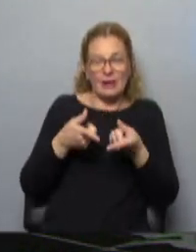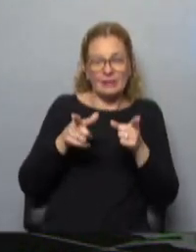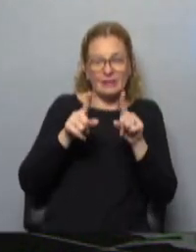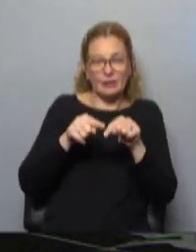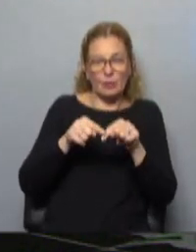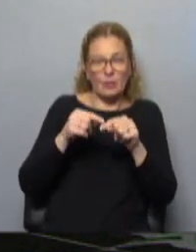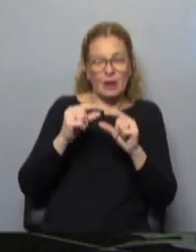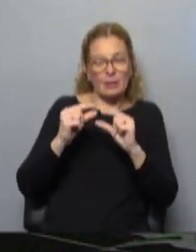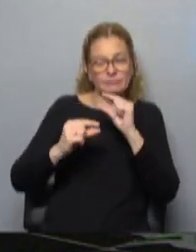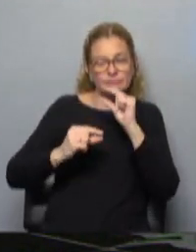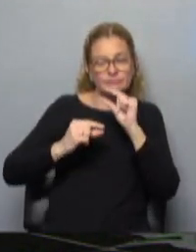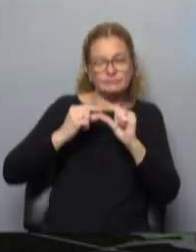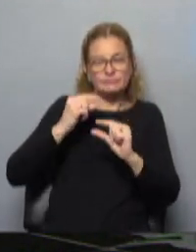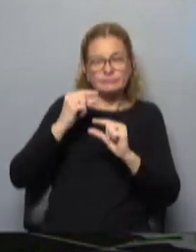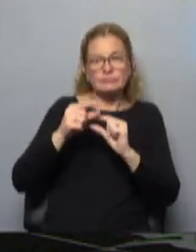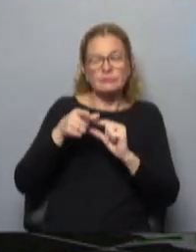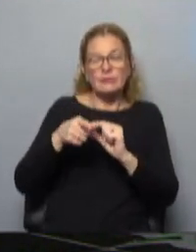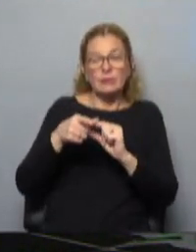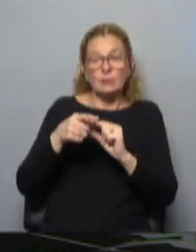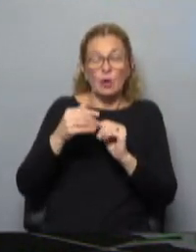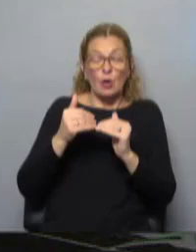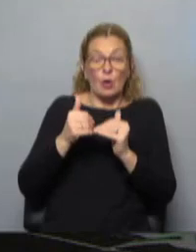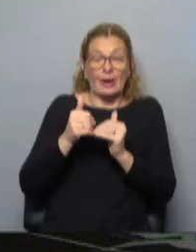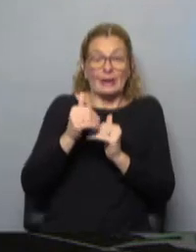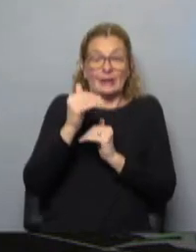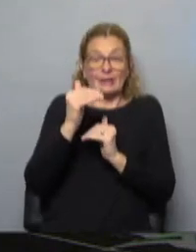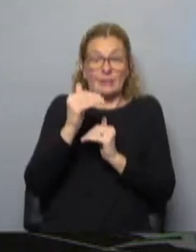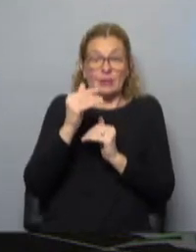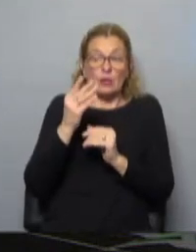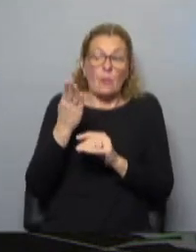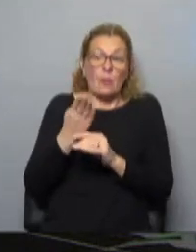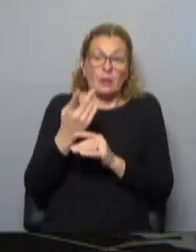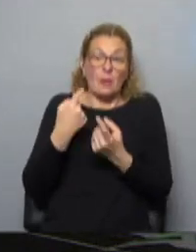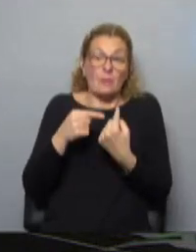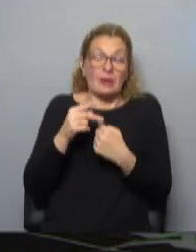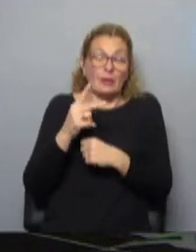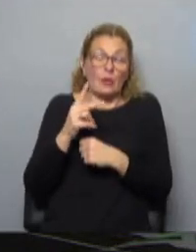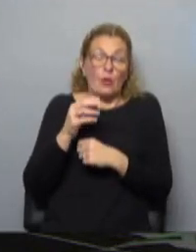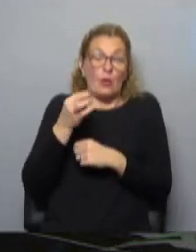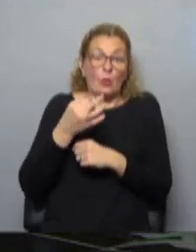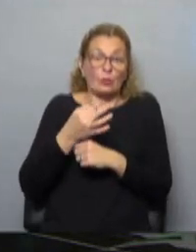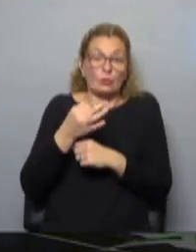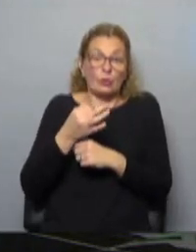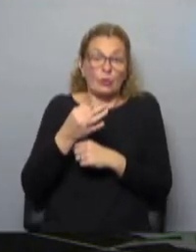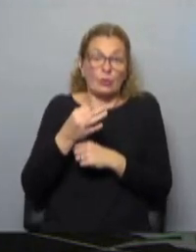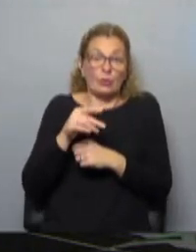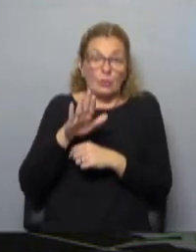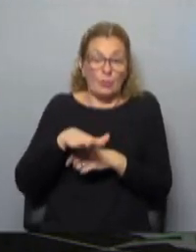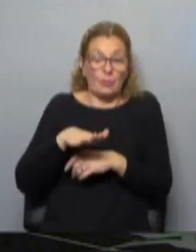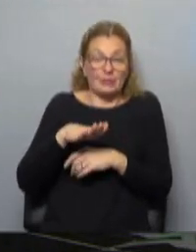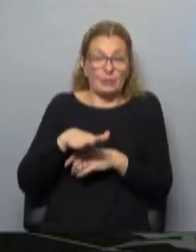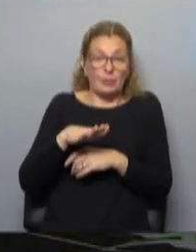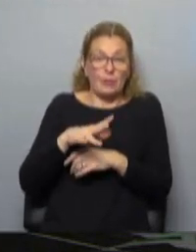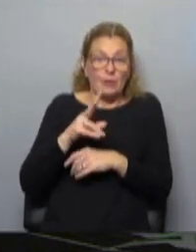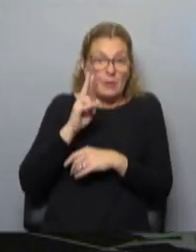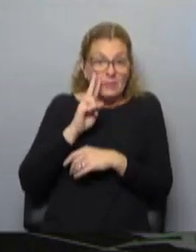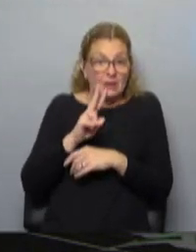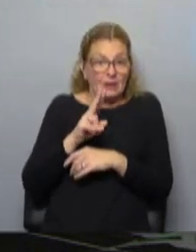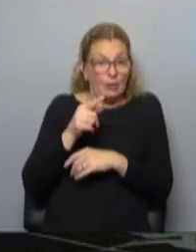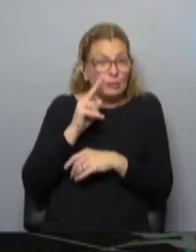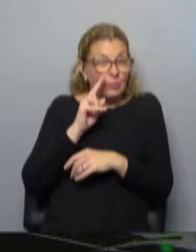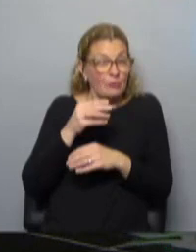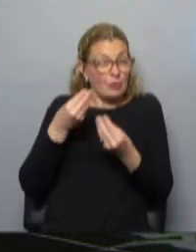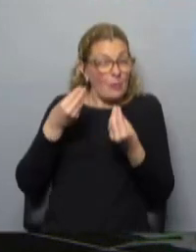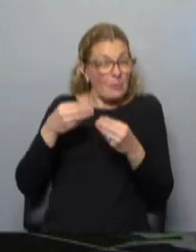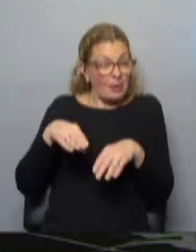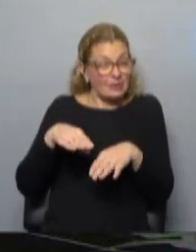simétricamente entonces lo que tenemos es un crecimiento en promedio pero en el cual justamente los petisos se ahogan y si lo pensamos de ese ángulo lo que estamos